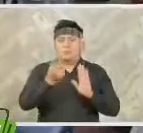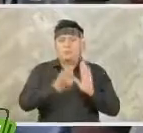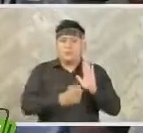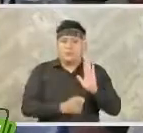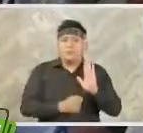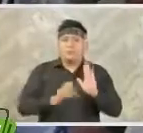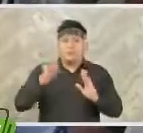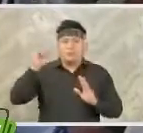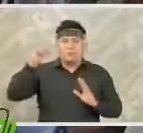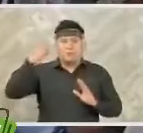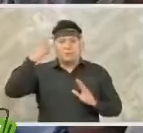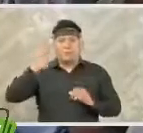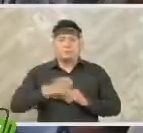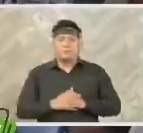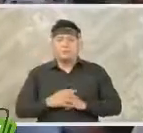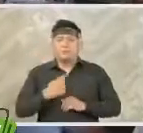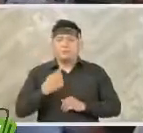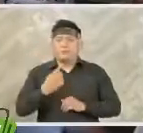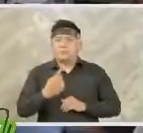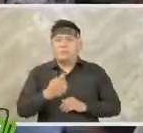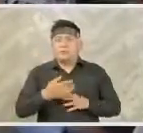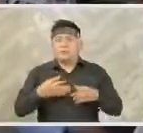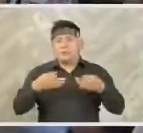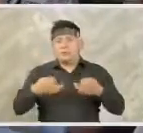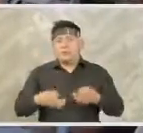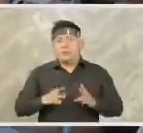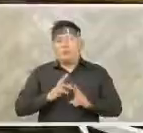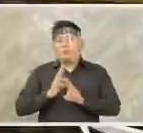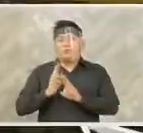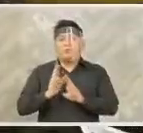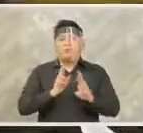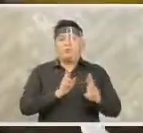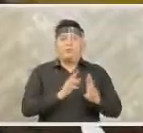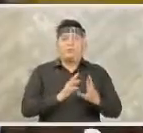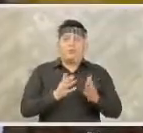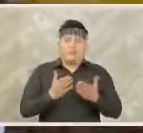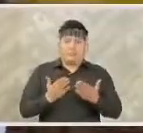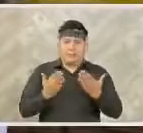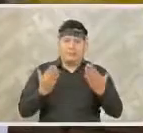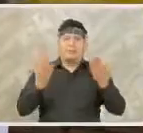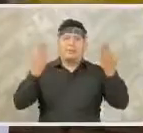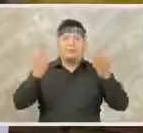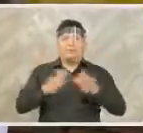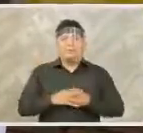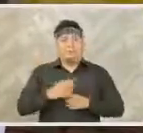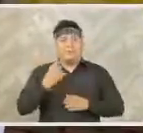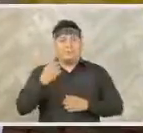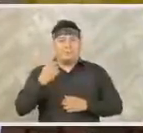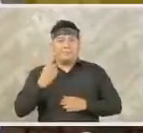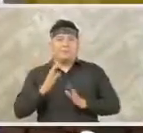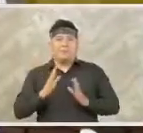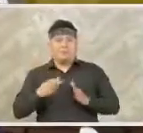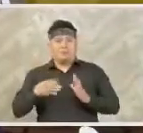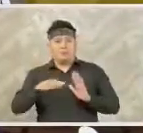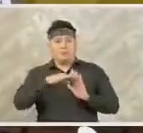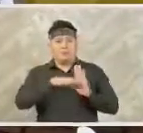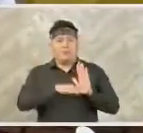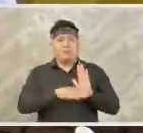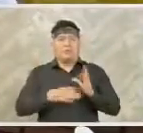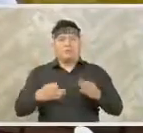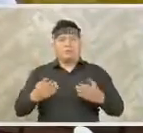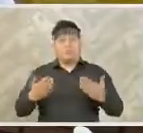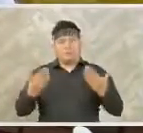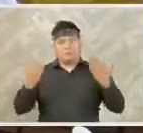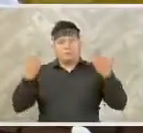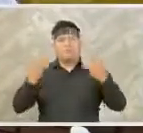pública. Recordemos que uno de los indicadores de resultado de nuestro plan de desarrollo es precisamente revisar el nivel de cumplimiento de la